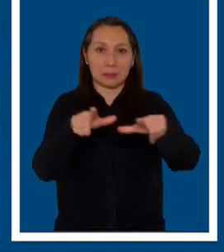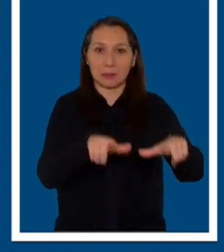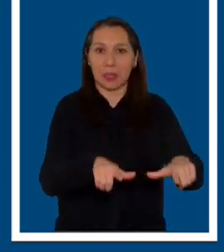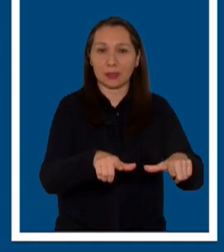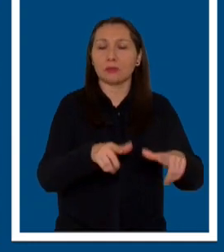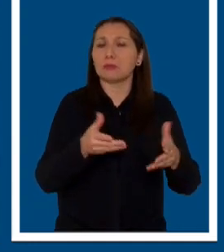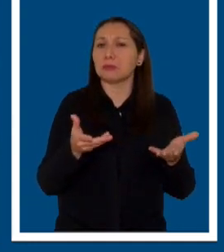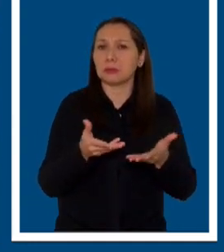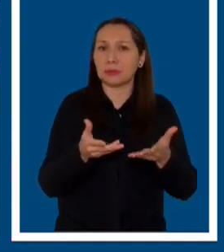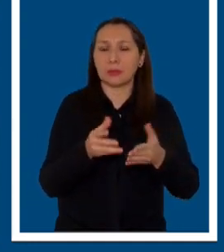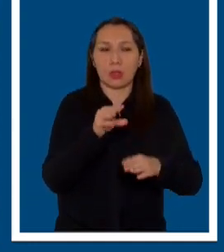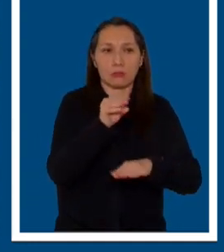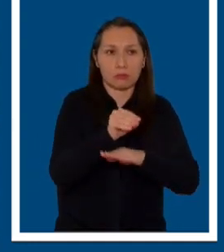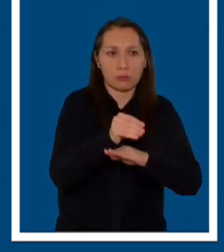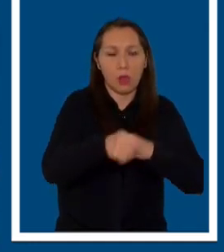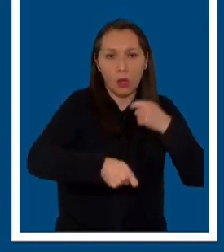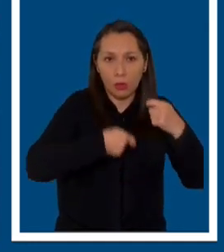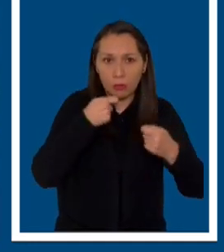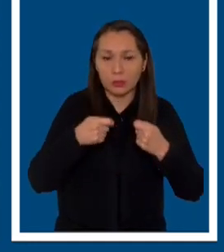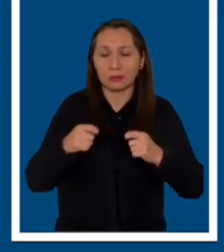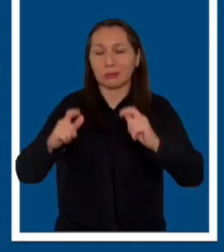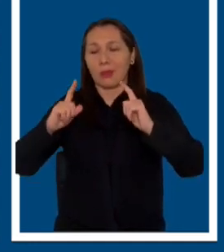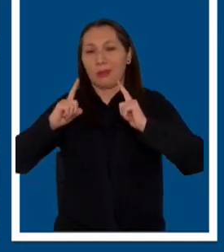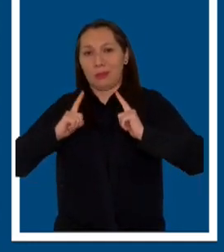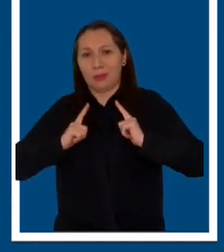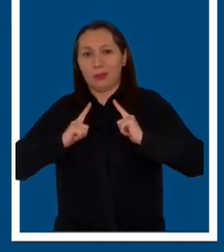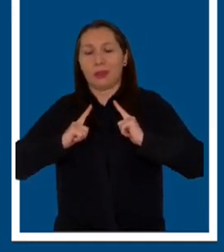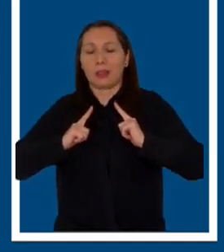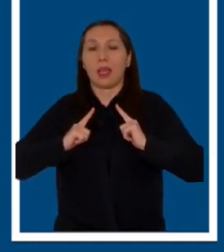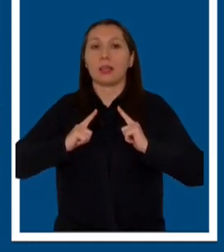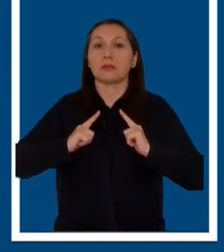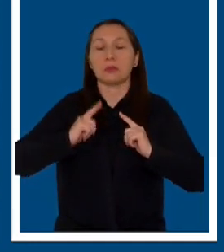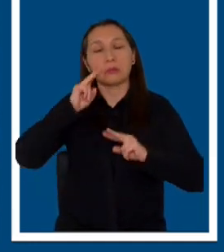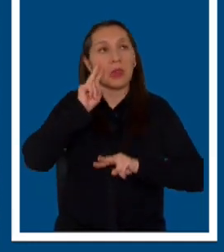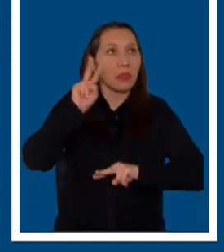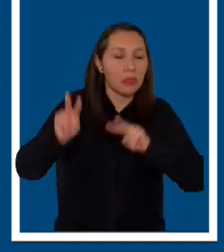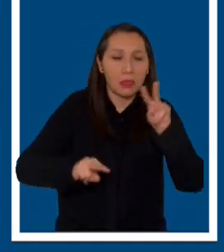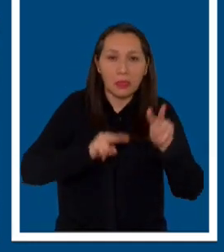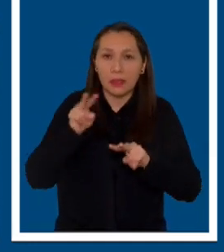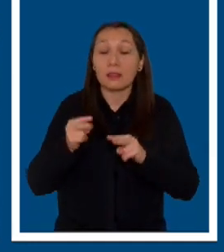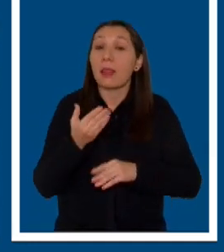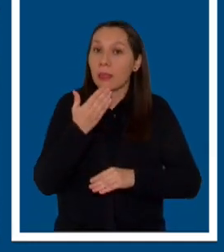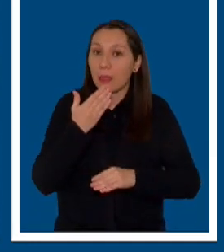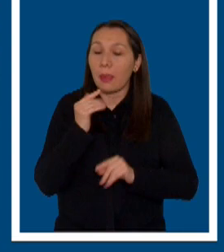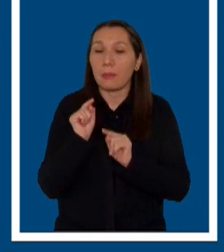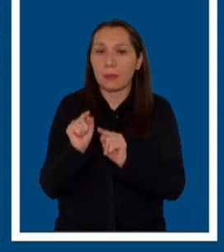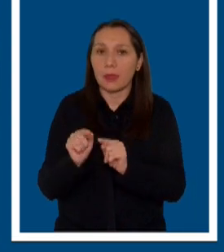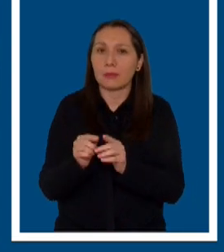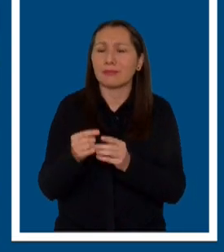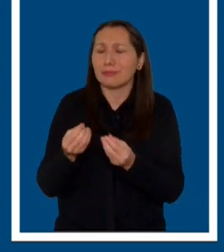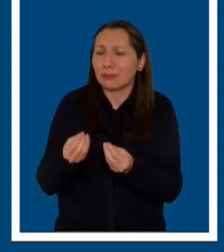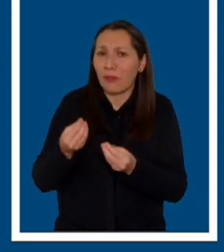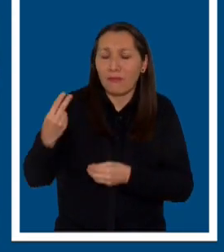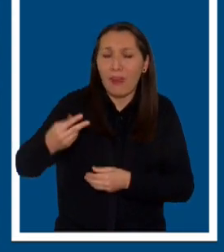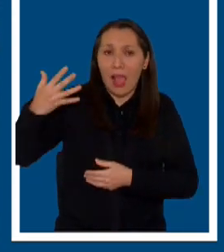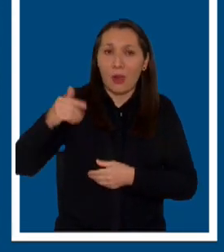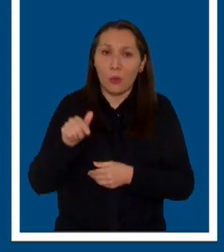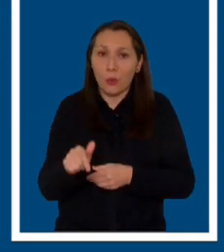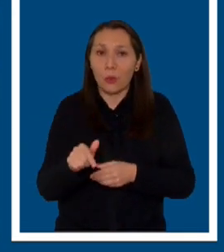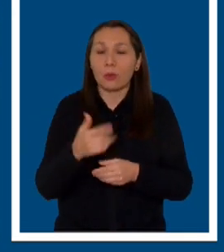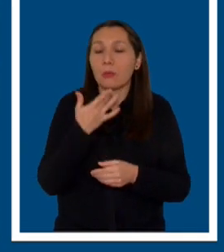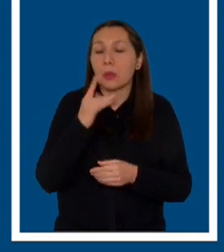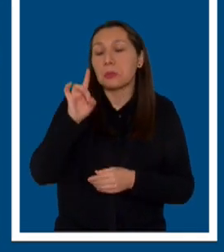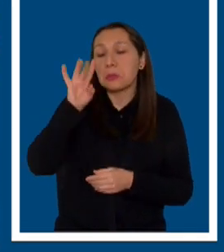de alimentación de descanso de distracción que también van a ser tan valiosos no solamente